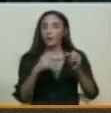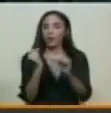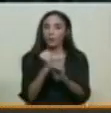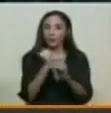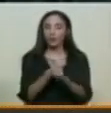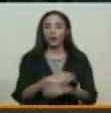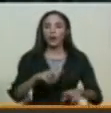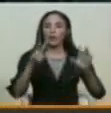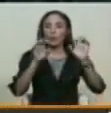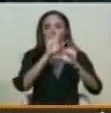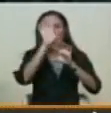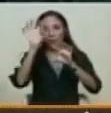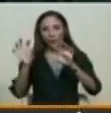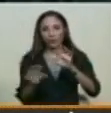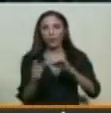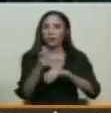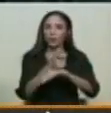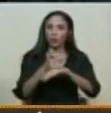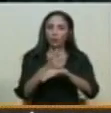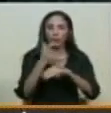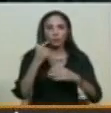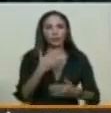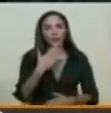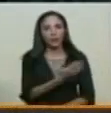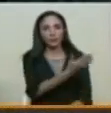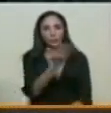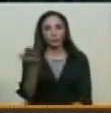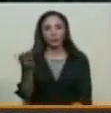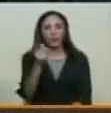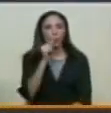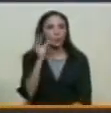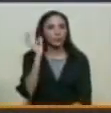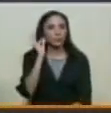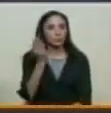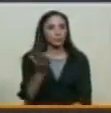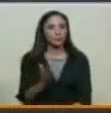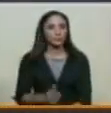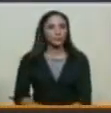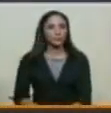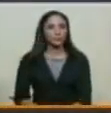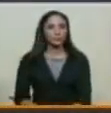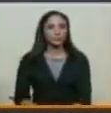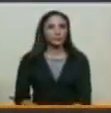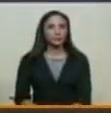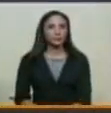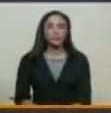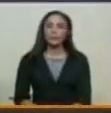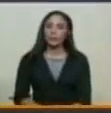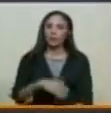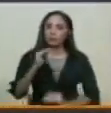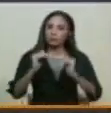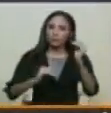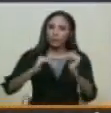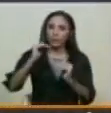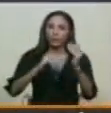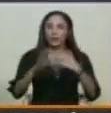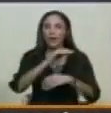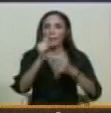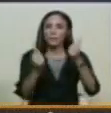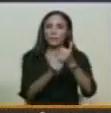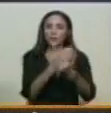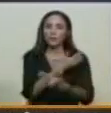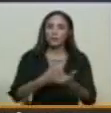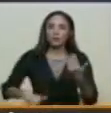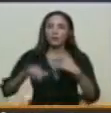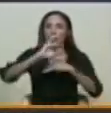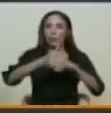nuevo mapa de acción de gobierno. Muchísimas gracias para todas y para todos. Este es el balance por parte del vicepresidente para la comunicación y la